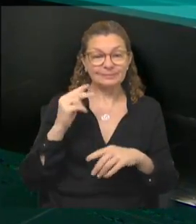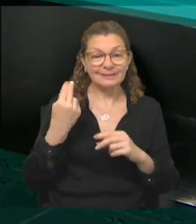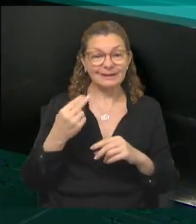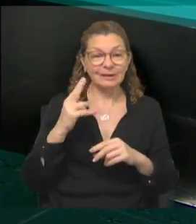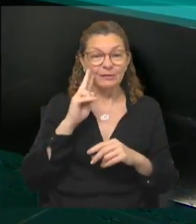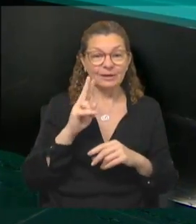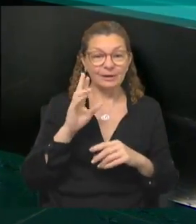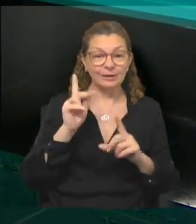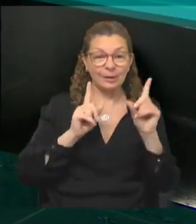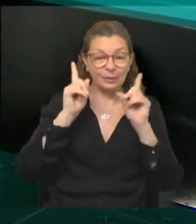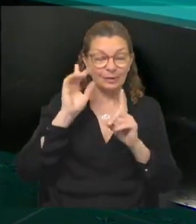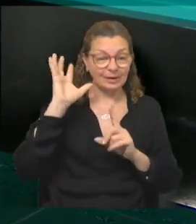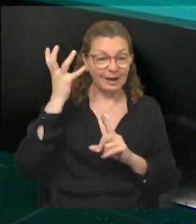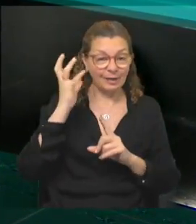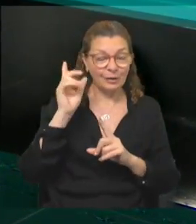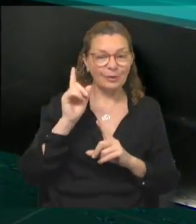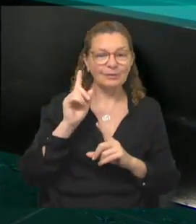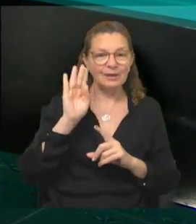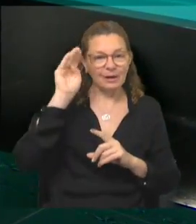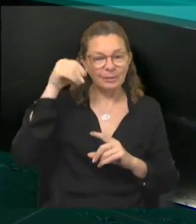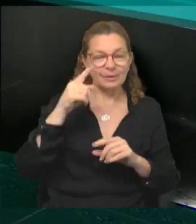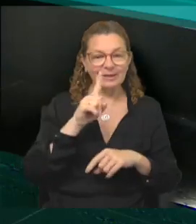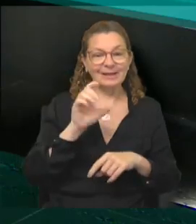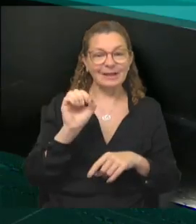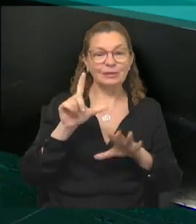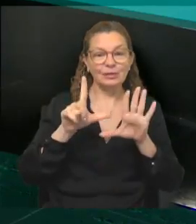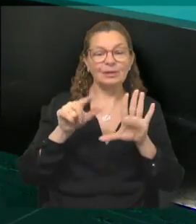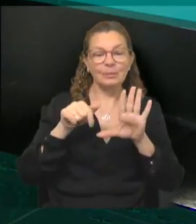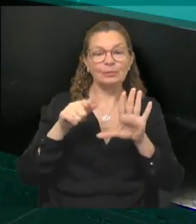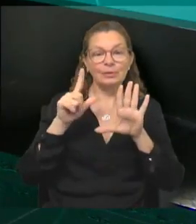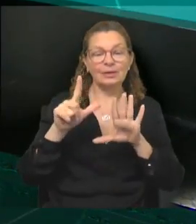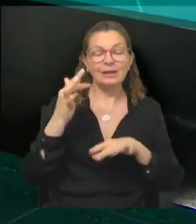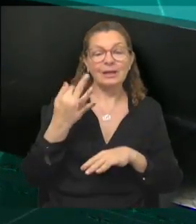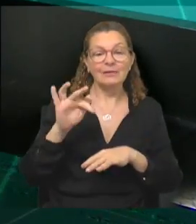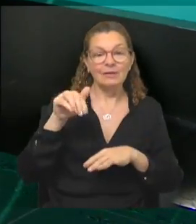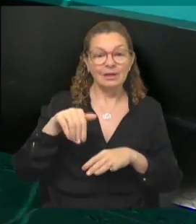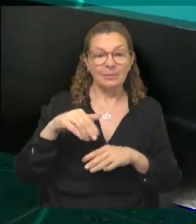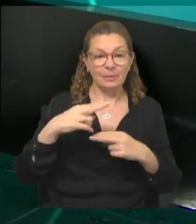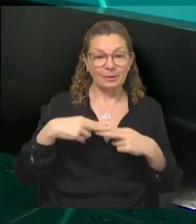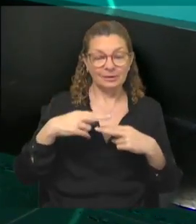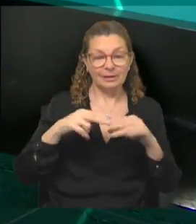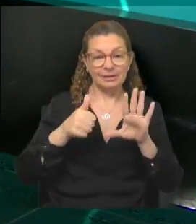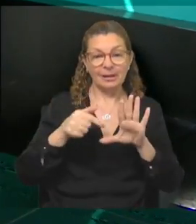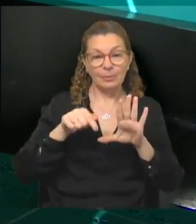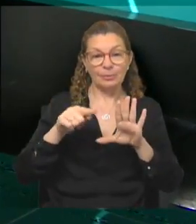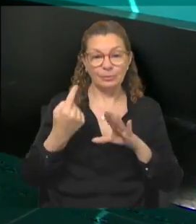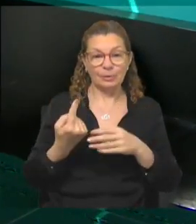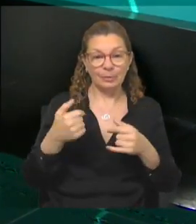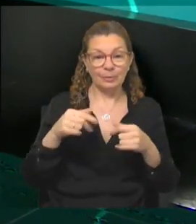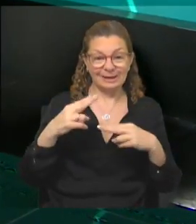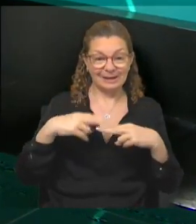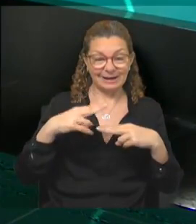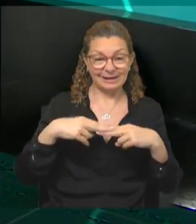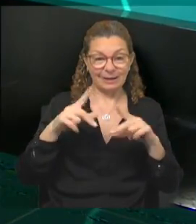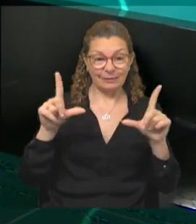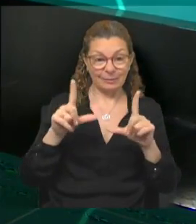uniradio la radio de la Universidad de la República 107.7 d FM por señal abierta 6.1 por YouTube y por la página de